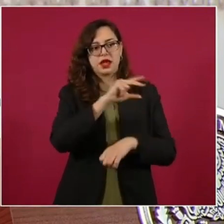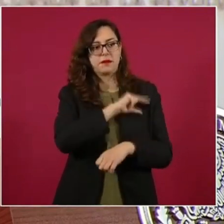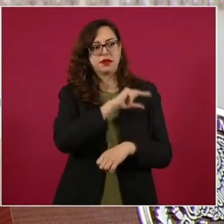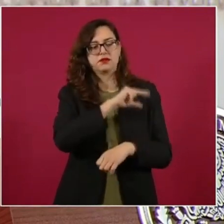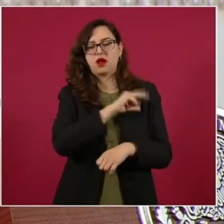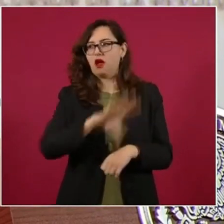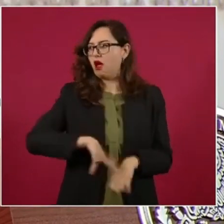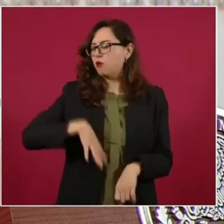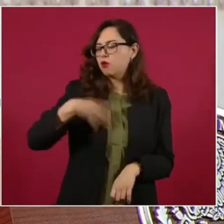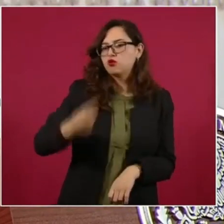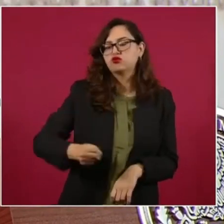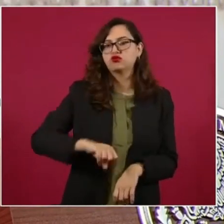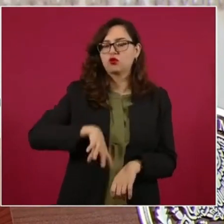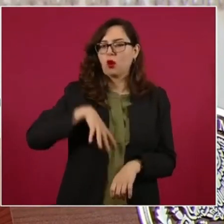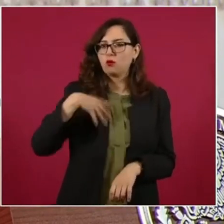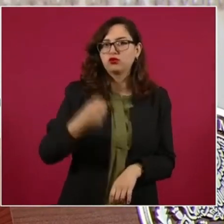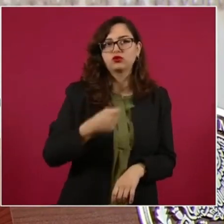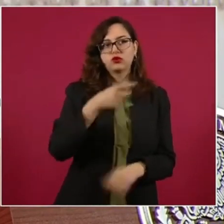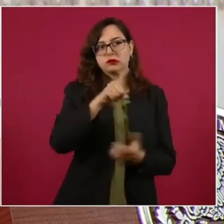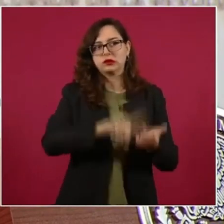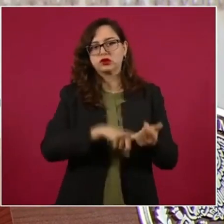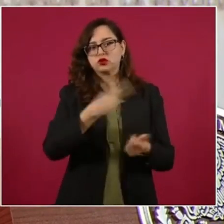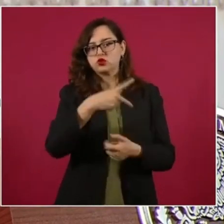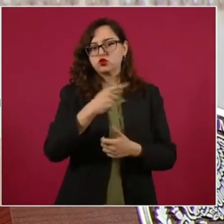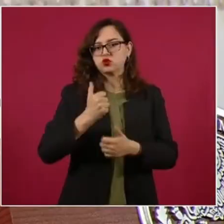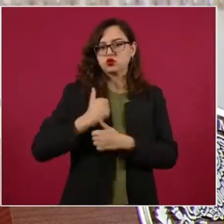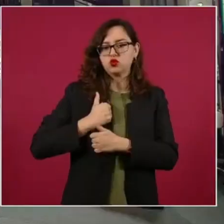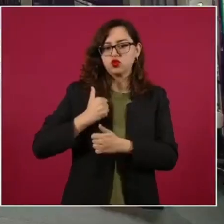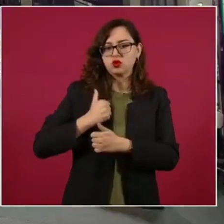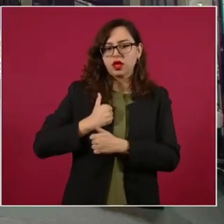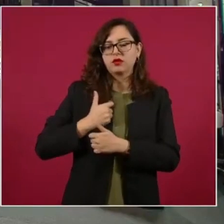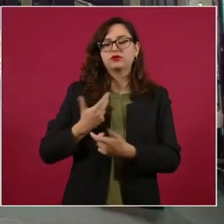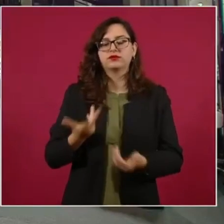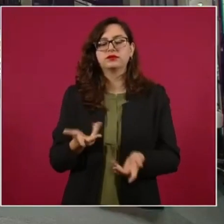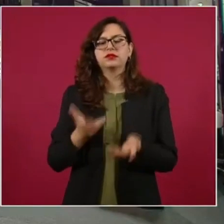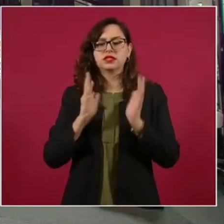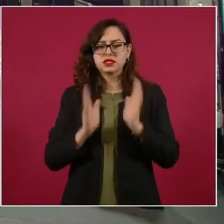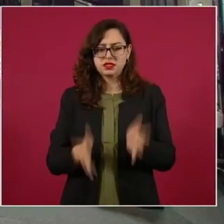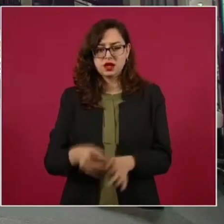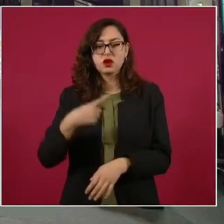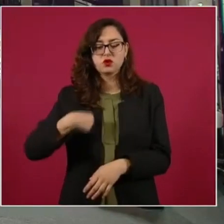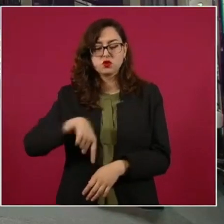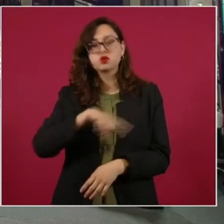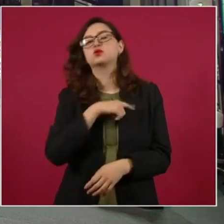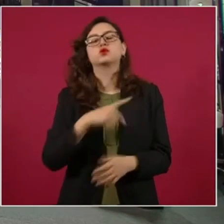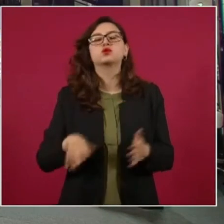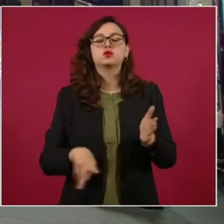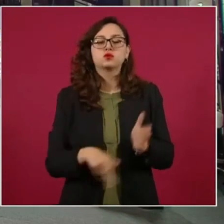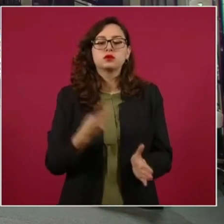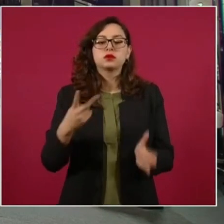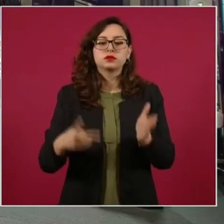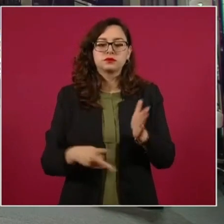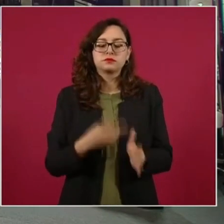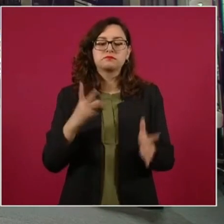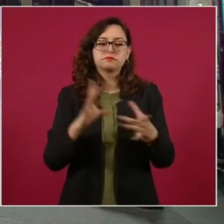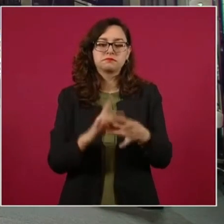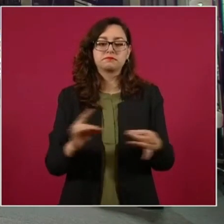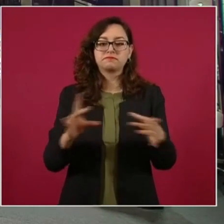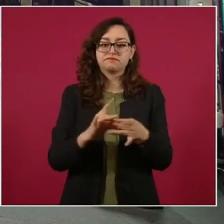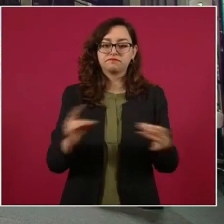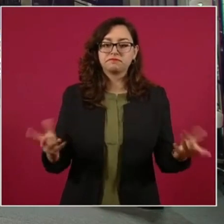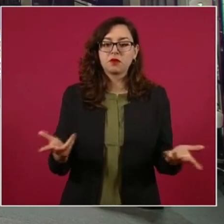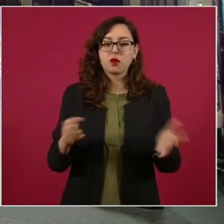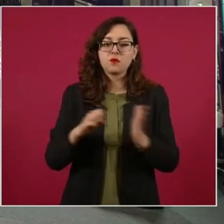blancas. Hemos hablado aquí de que si querían un terreno donde sabían que